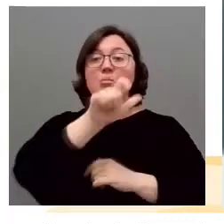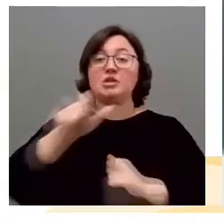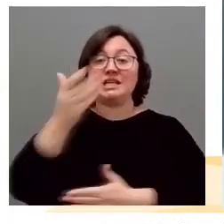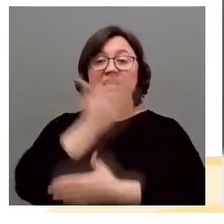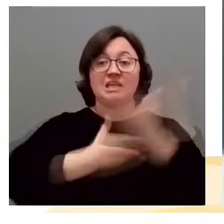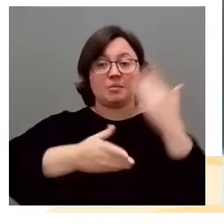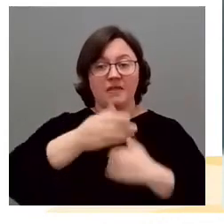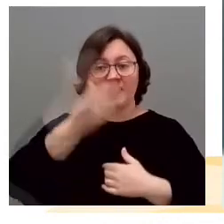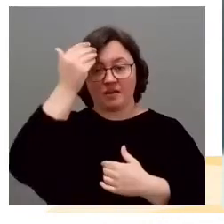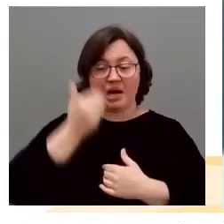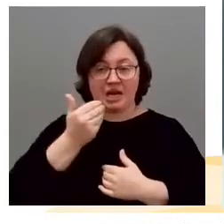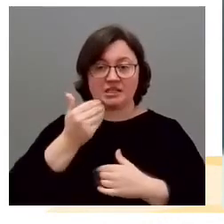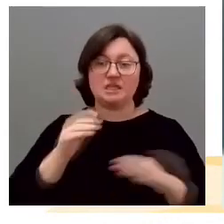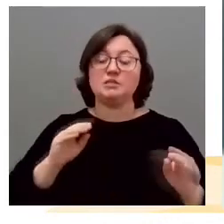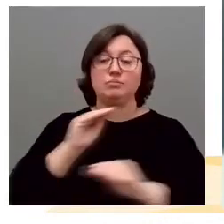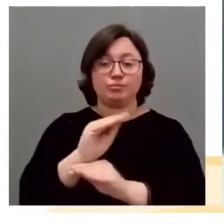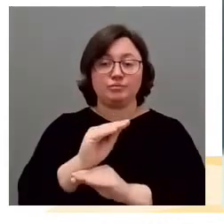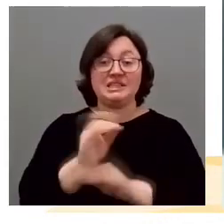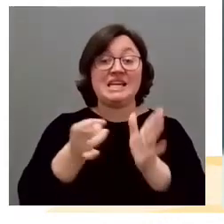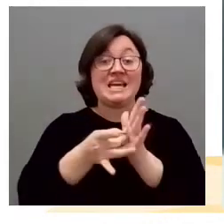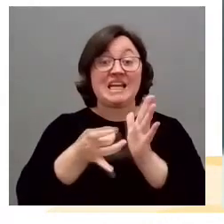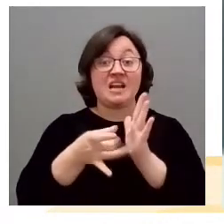discapacidad con más calidad